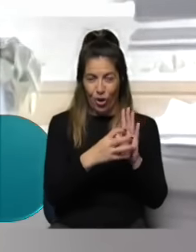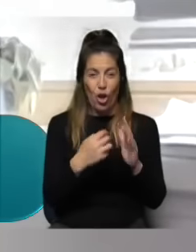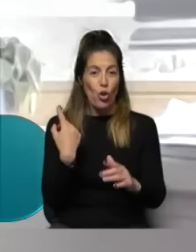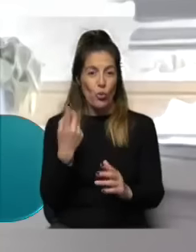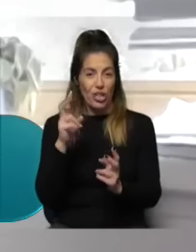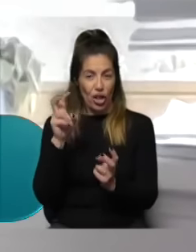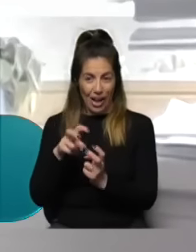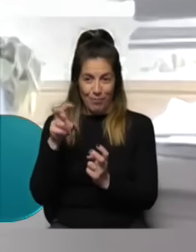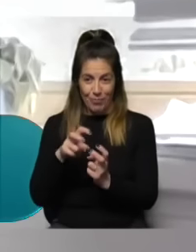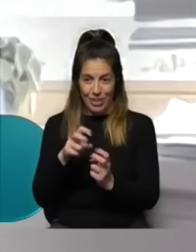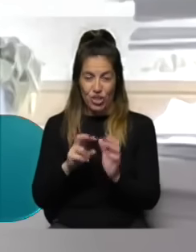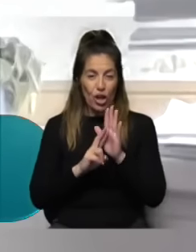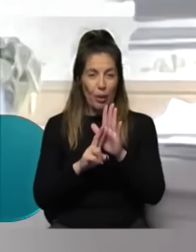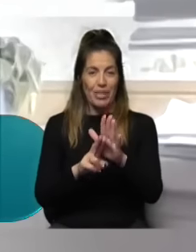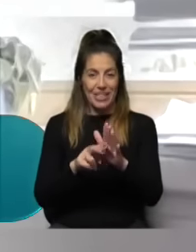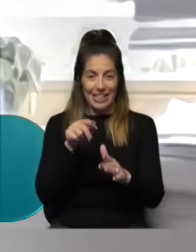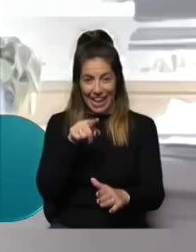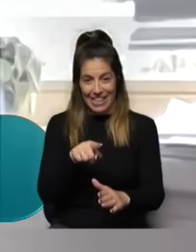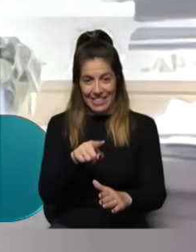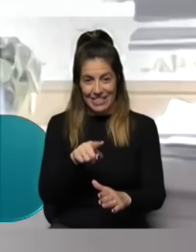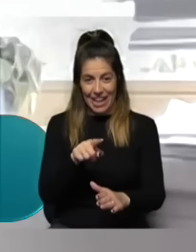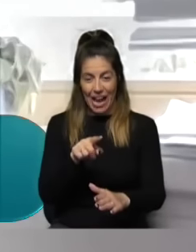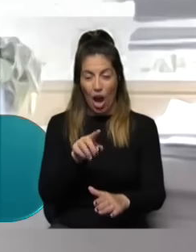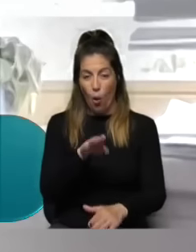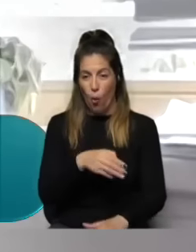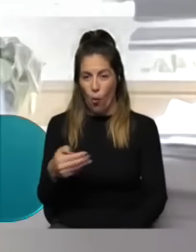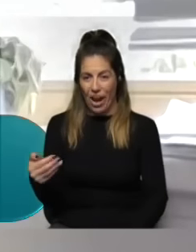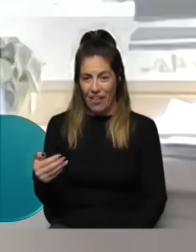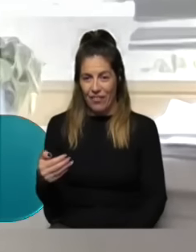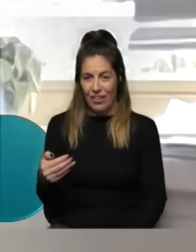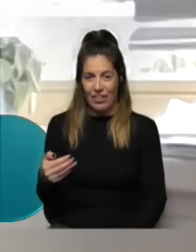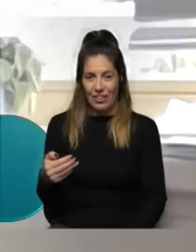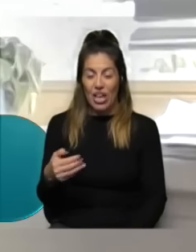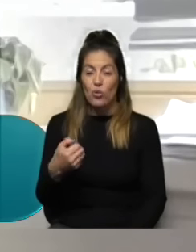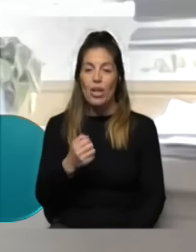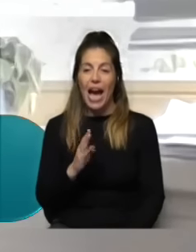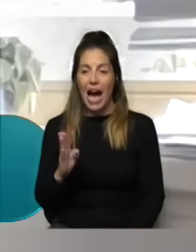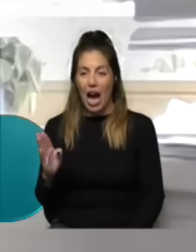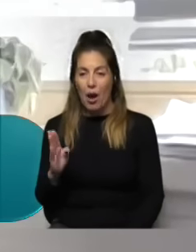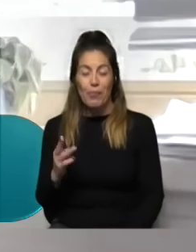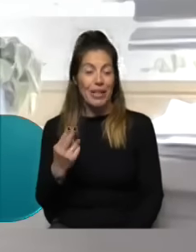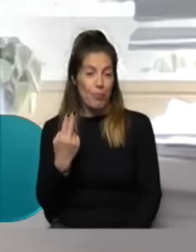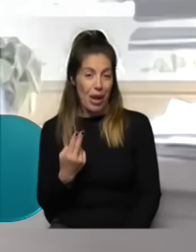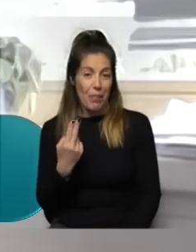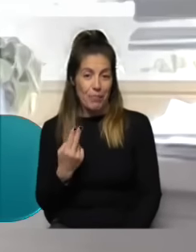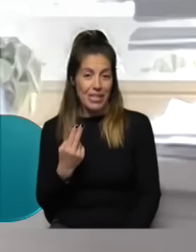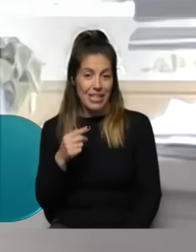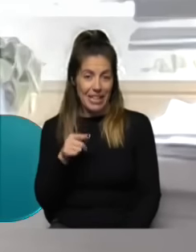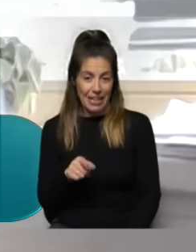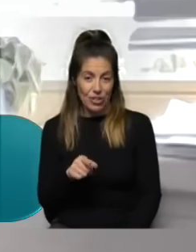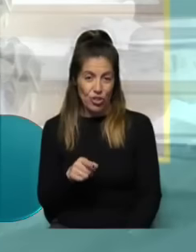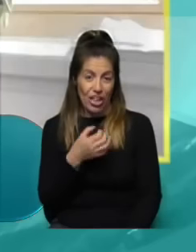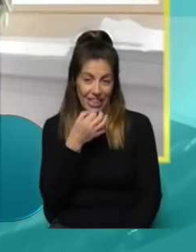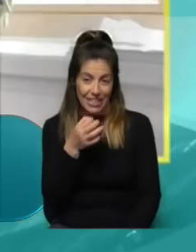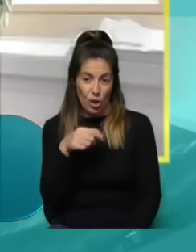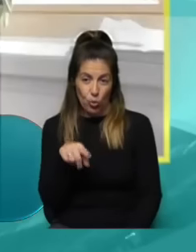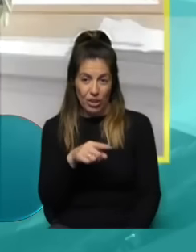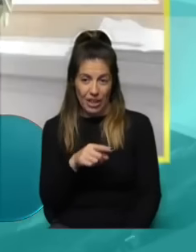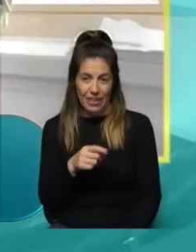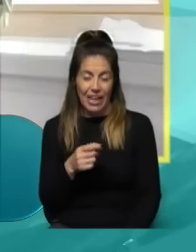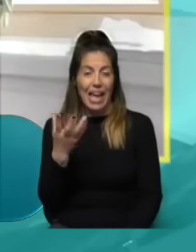carpincho, entonces representa Naturalista Uy. Bueno, y esta página, es una aplicación y permite esto que decían, por ejemplo,